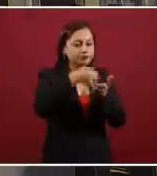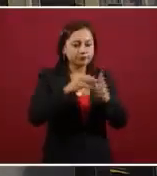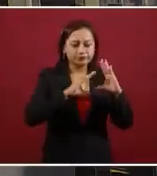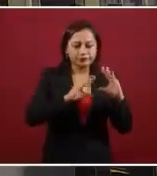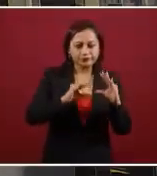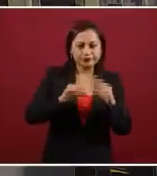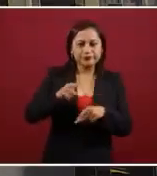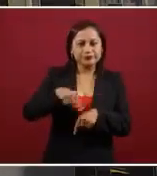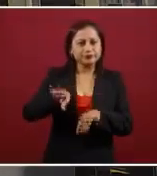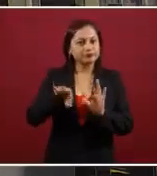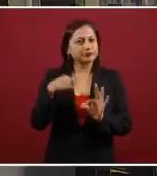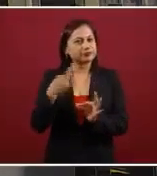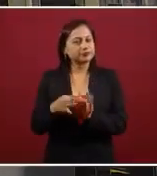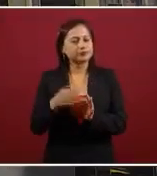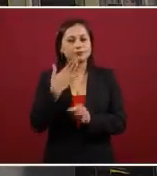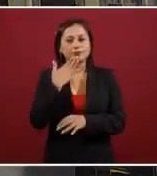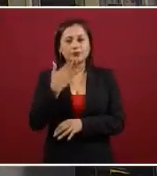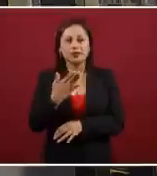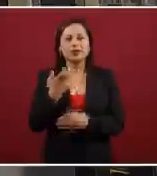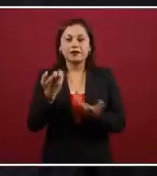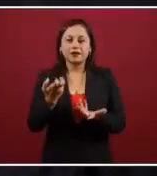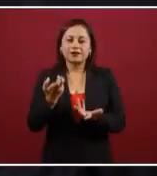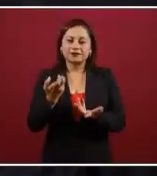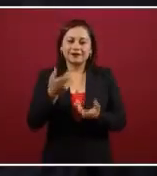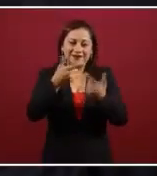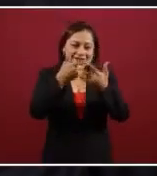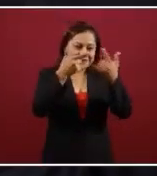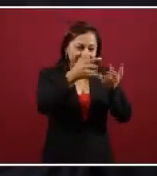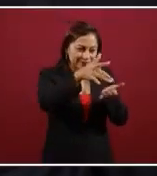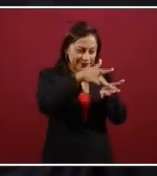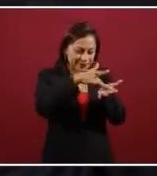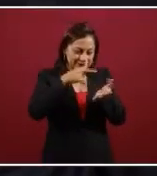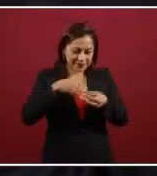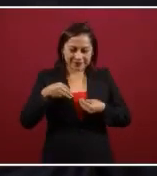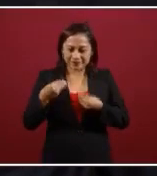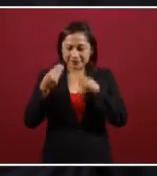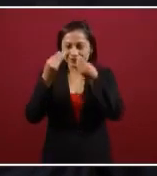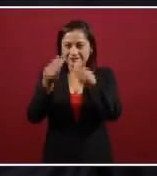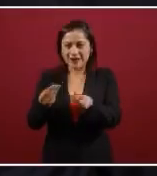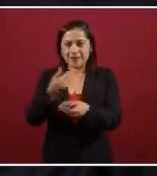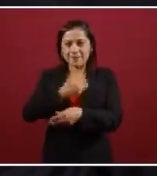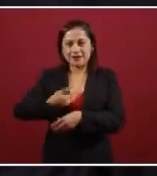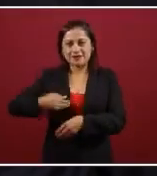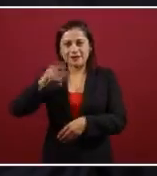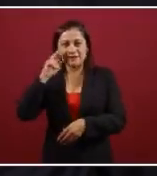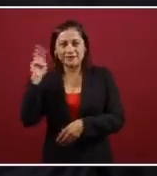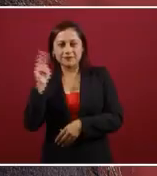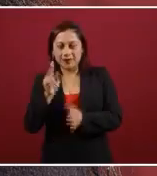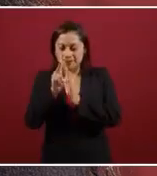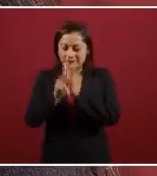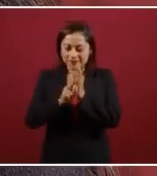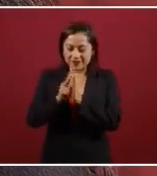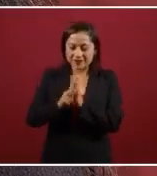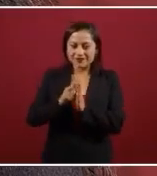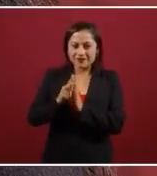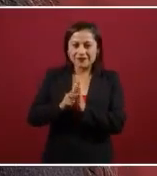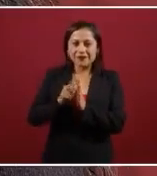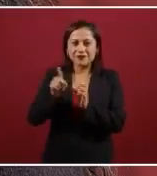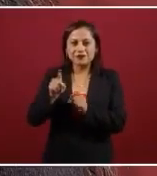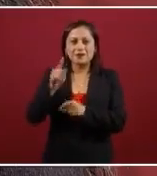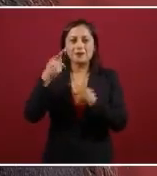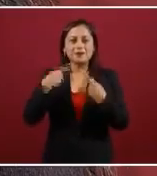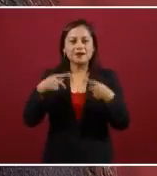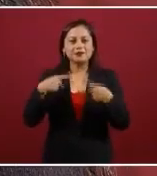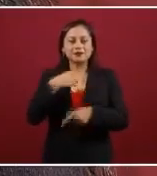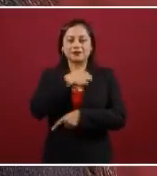anécdotas que también le hacemos llegar a nuestro presidente a través de videos de la misma gente que está ya viendo el programa y ver